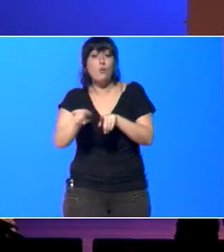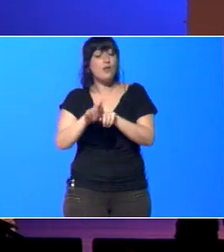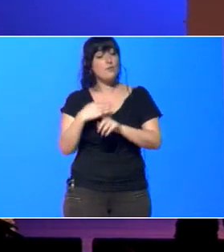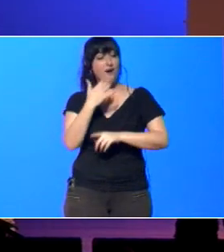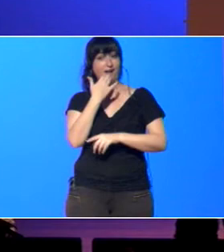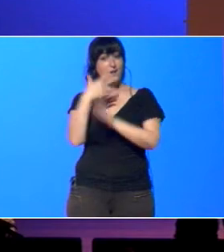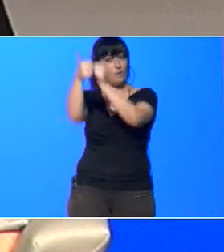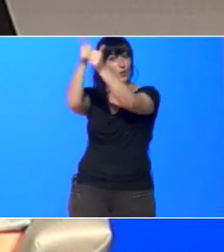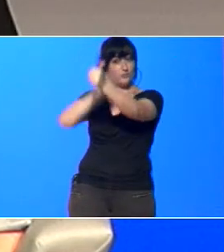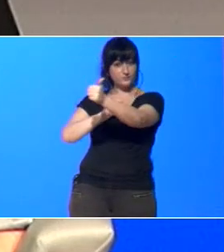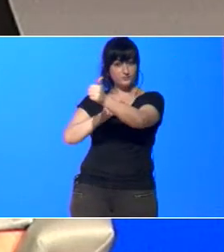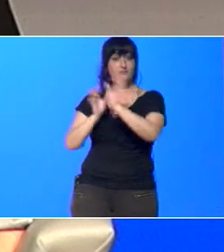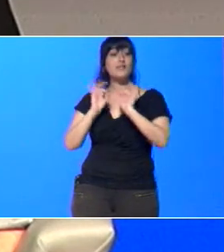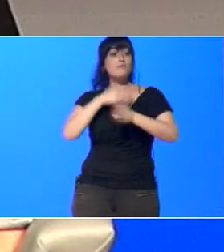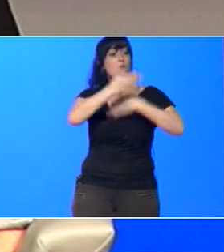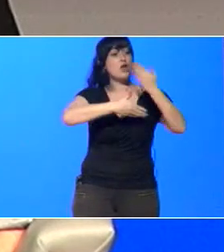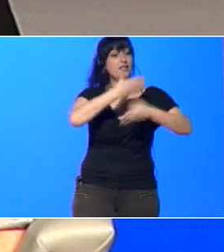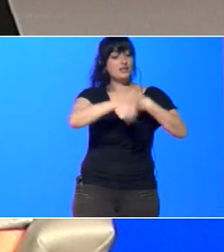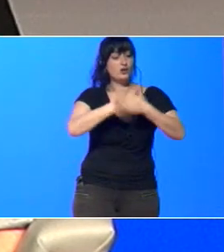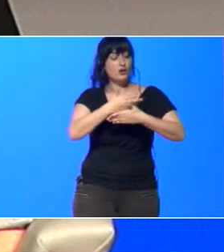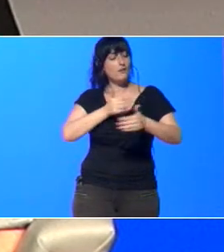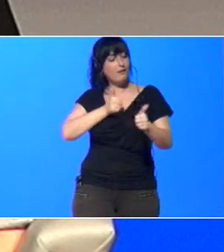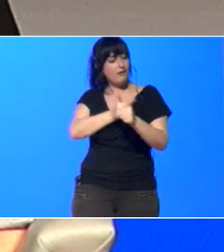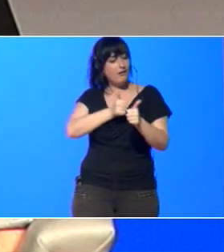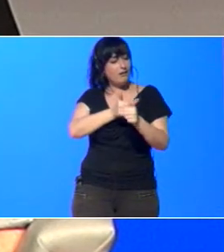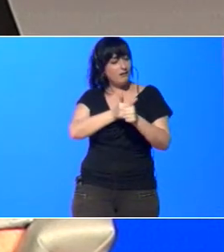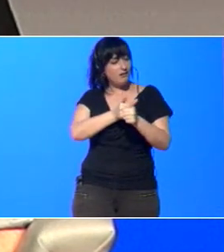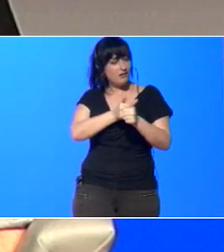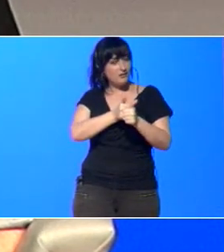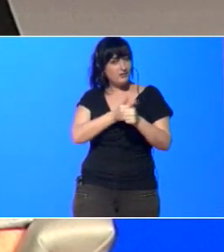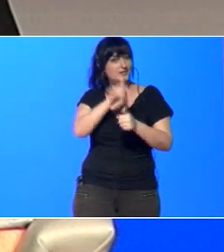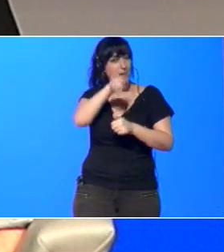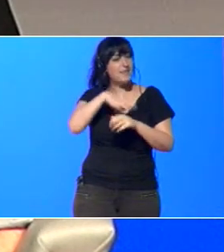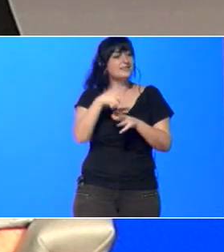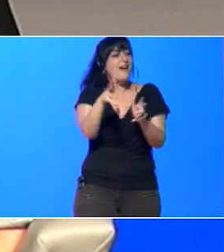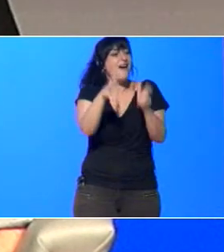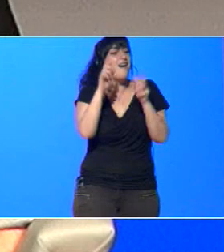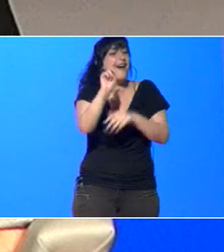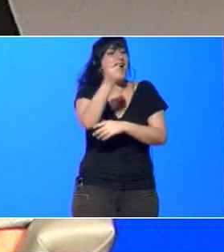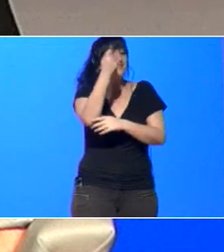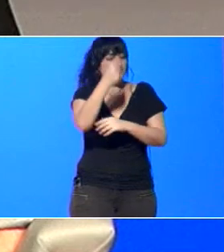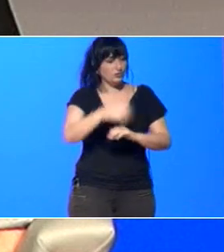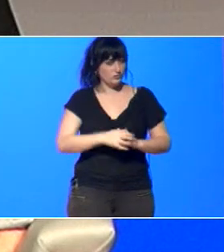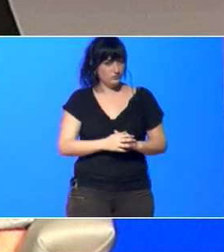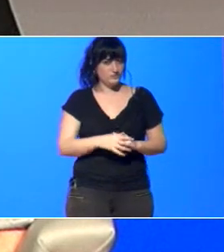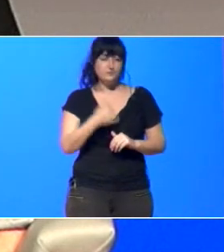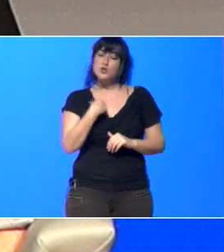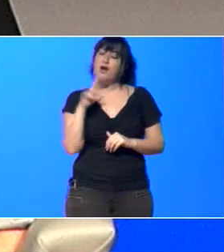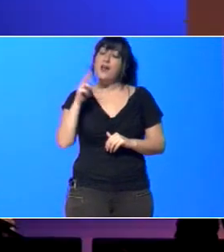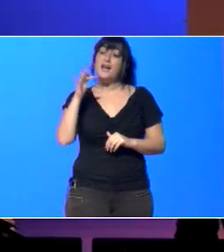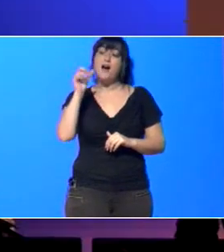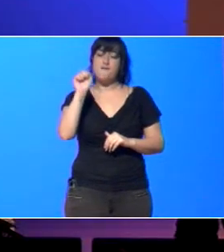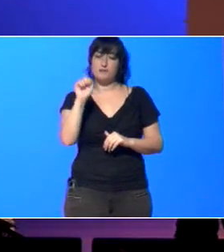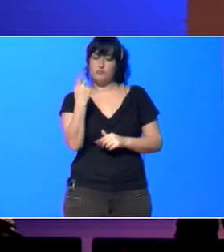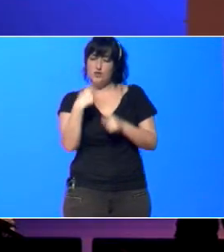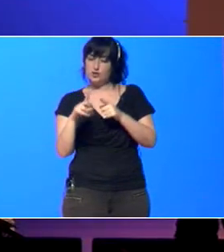acompañando los procesos, que se acompañan procesos, son exitosos. Quisiera recuperar una cosa que ha dicho Rafa Mendía aquí, y